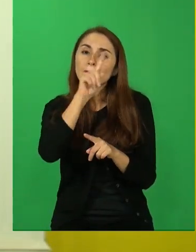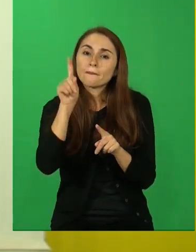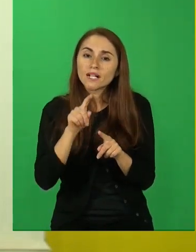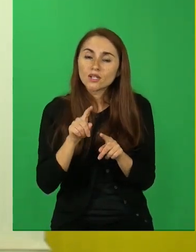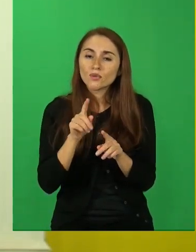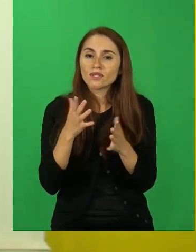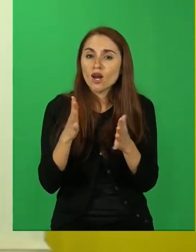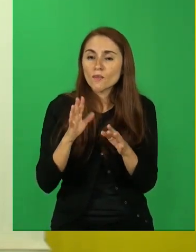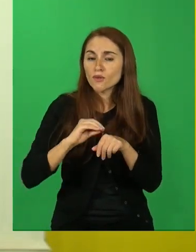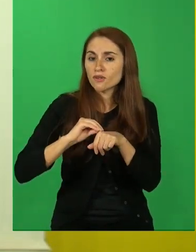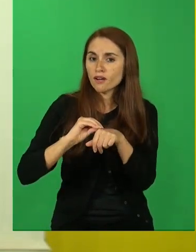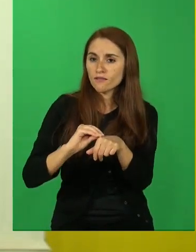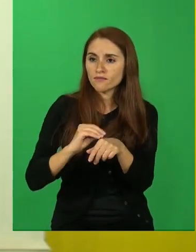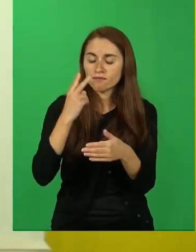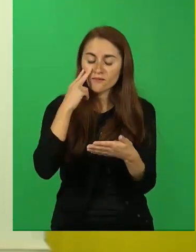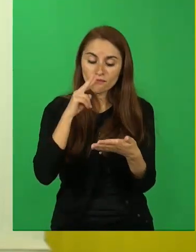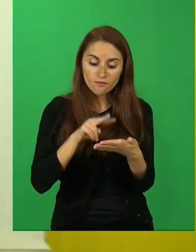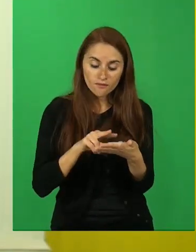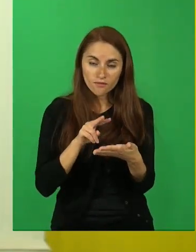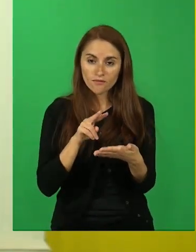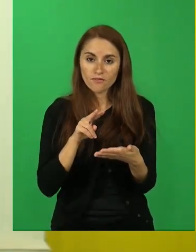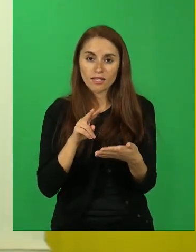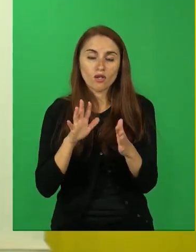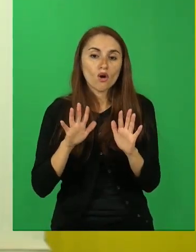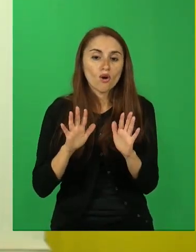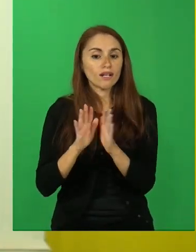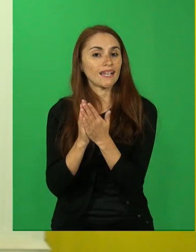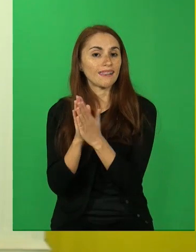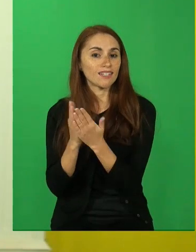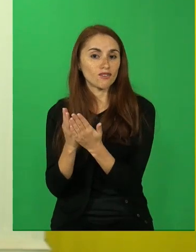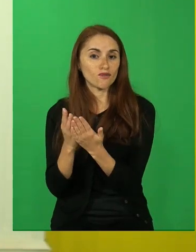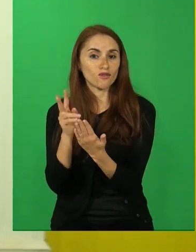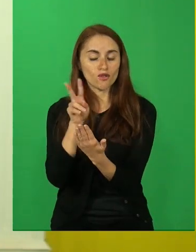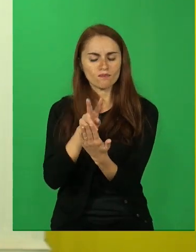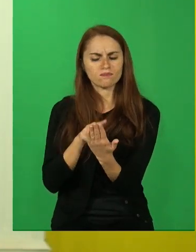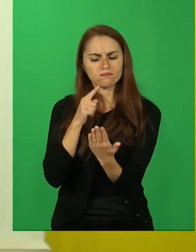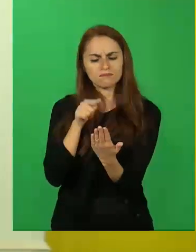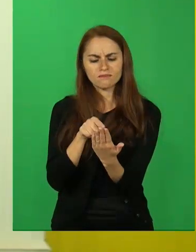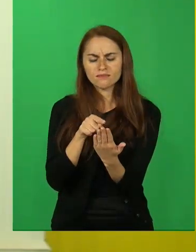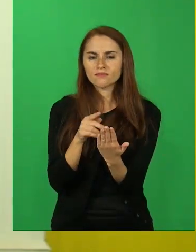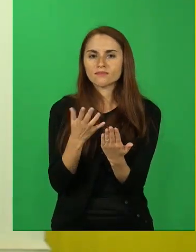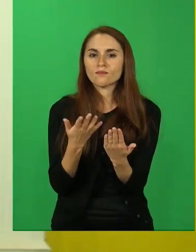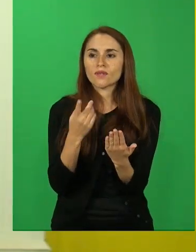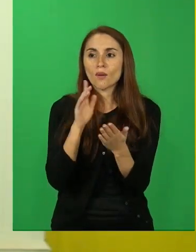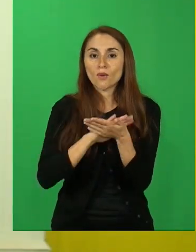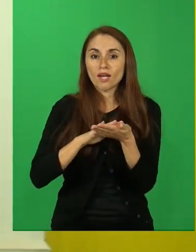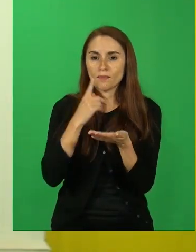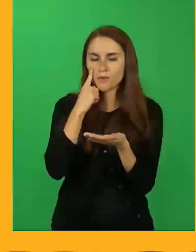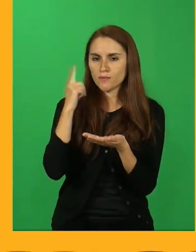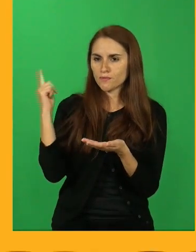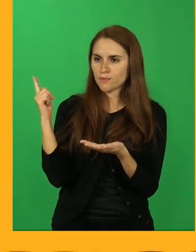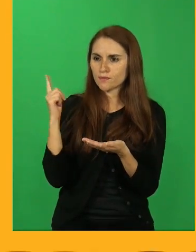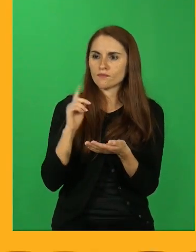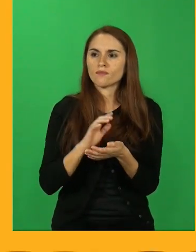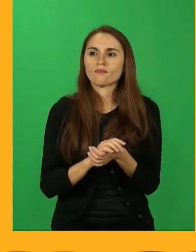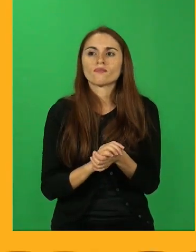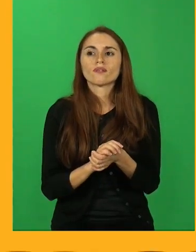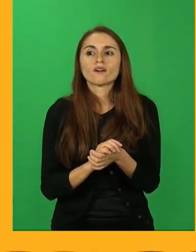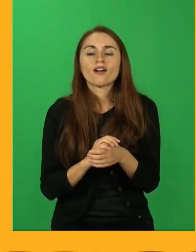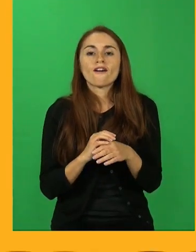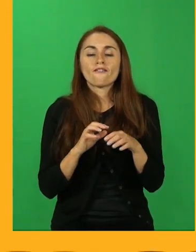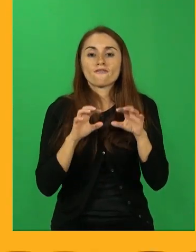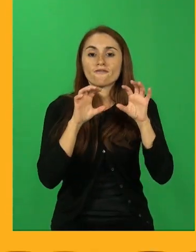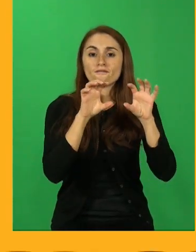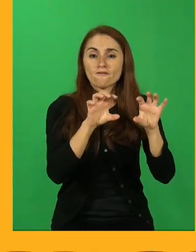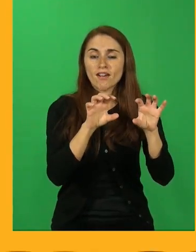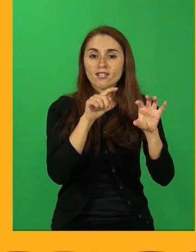podrías encontrarte en las guías o en el texto de estudio es la siguiente. Dice, completa con los factores